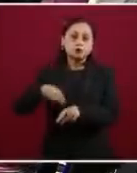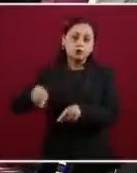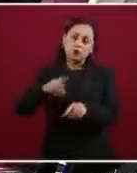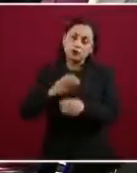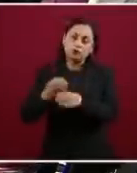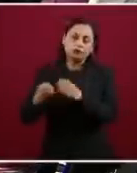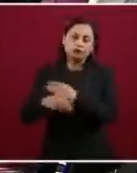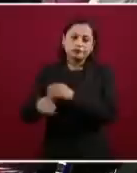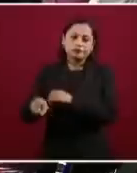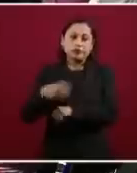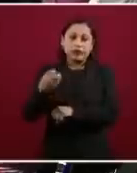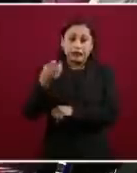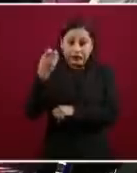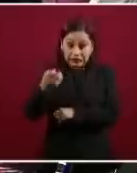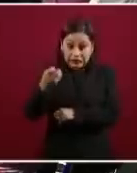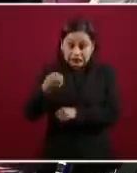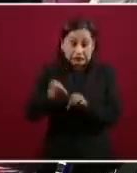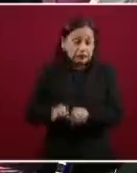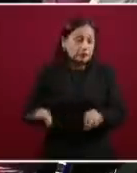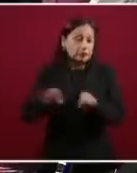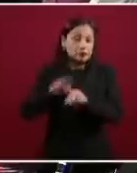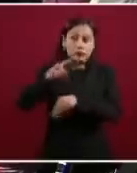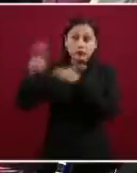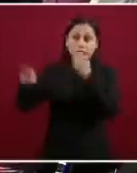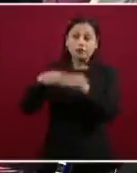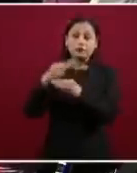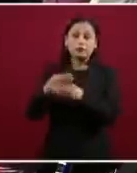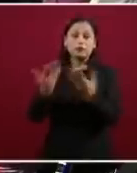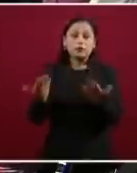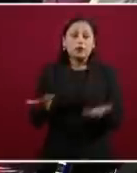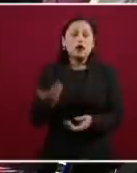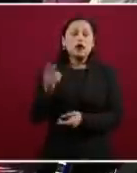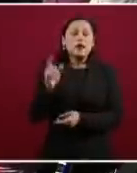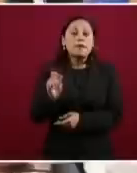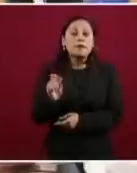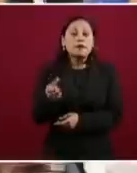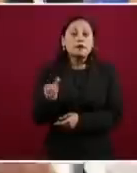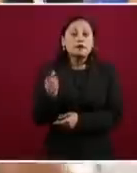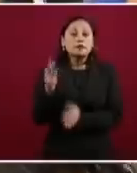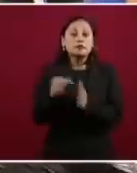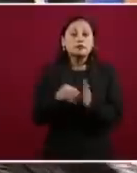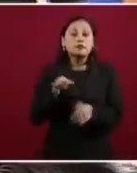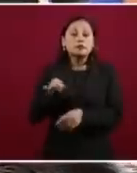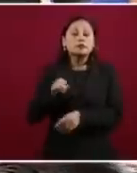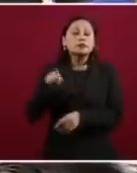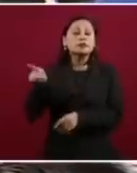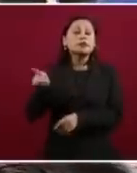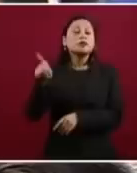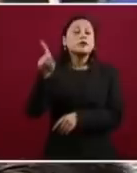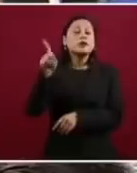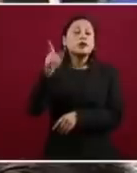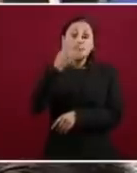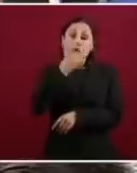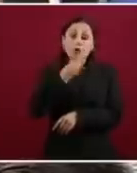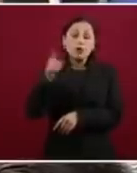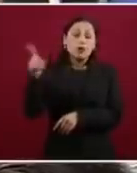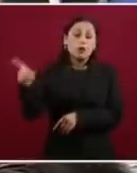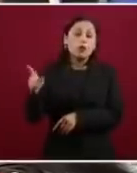Y apenas ahorita, el 20 de agosto del 2019, el comisariado ejidal de San Buenaventura, en